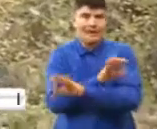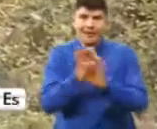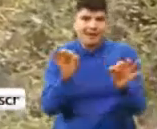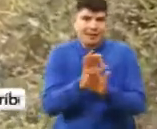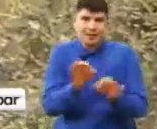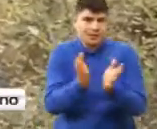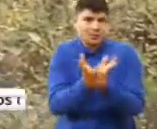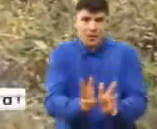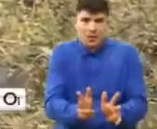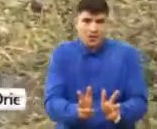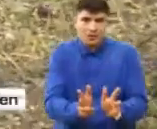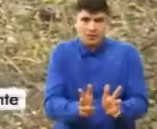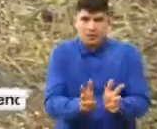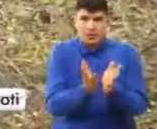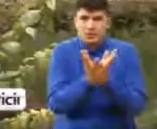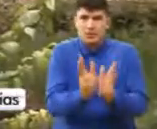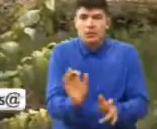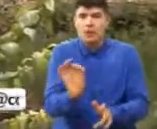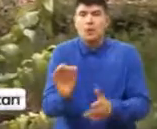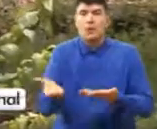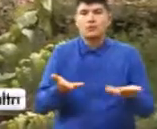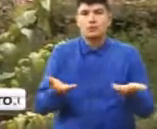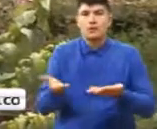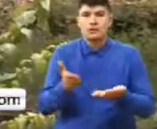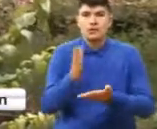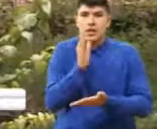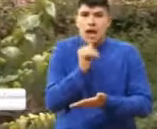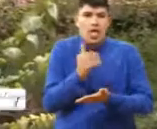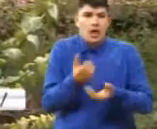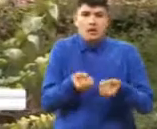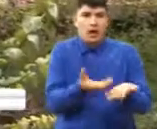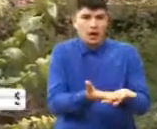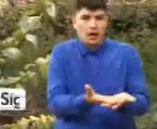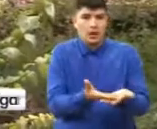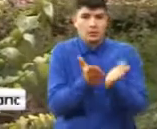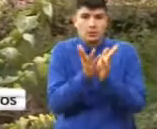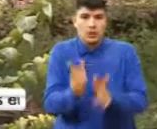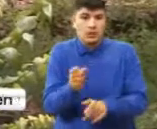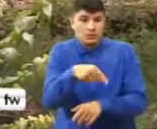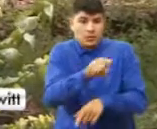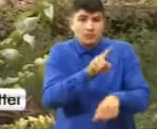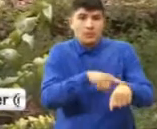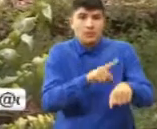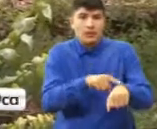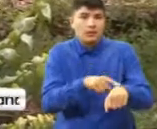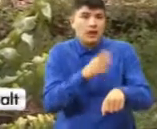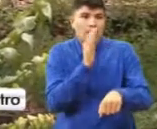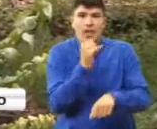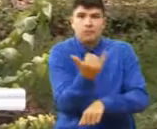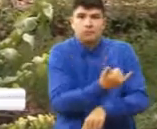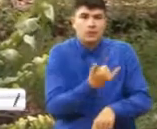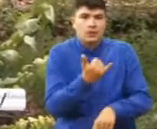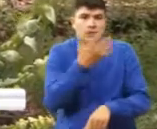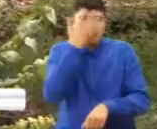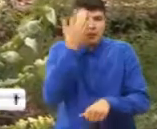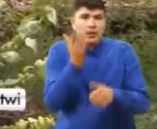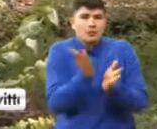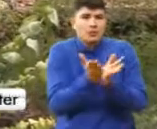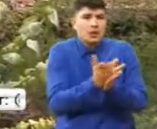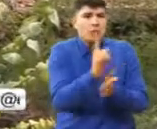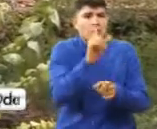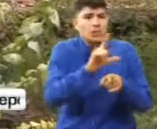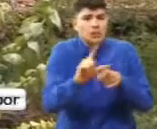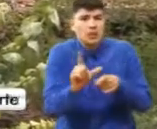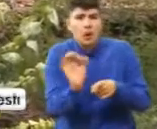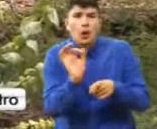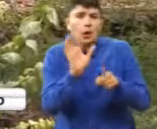estudiantes o servicios que no se prestaron y hay estudiantes que en ese momento ya inexistentes porque estuvieron unos días una